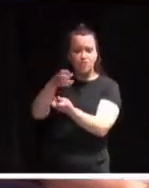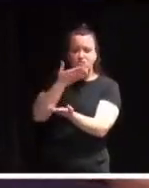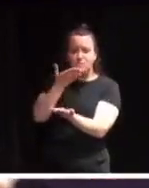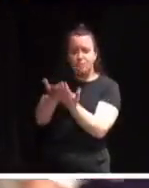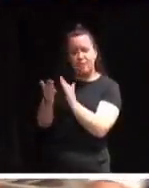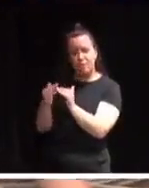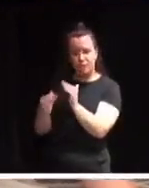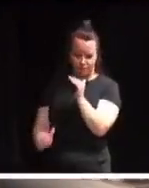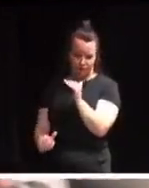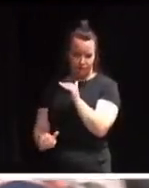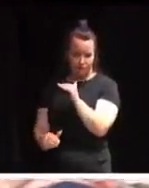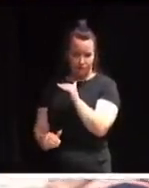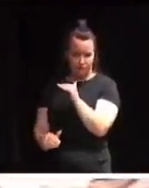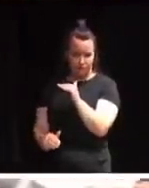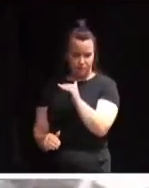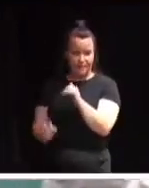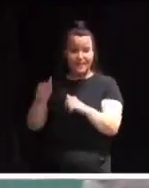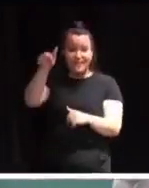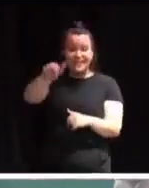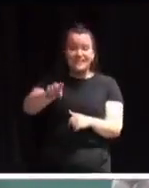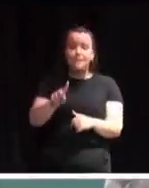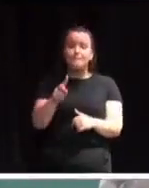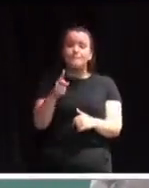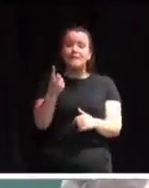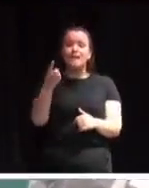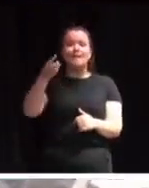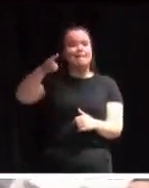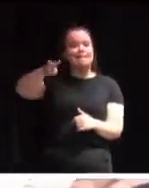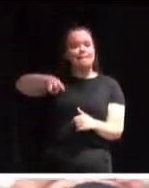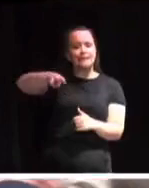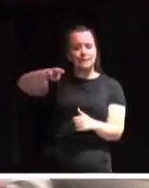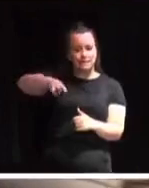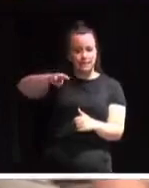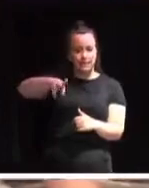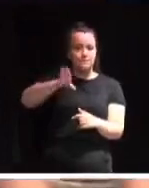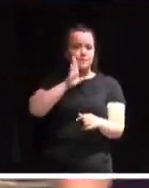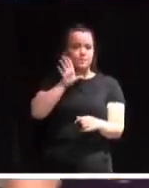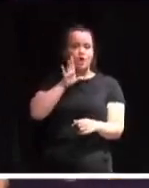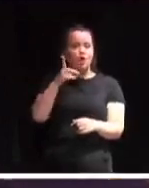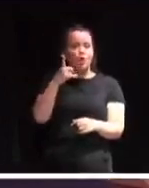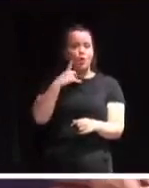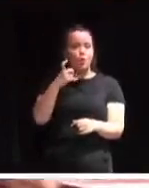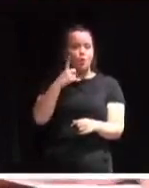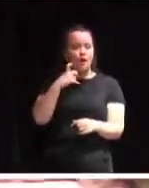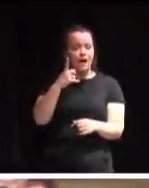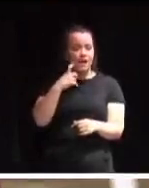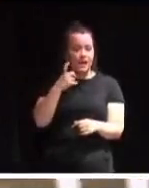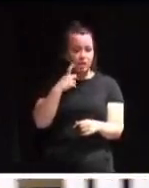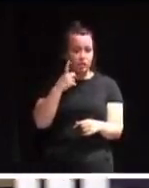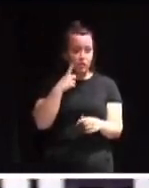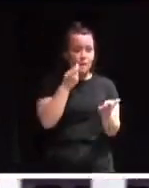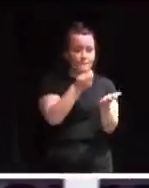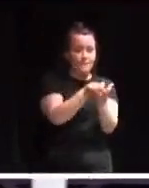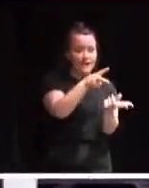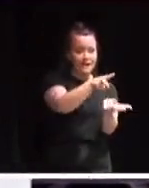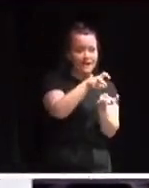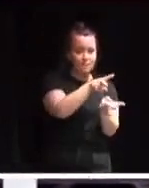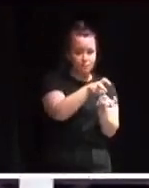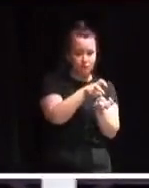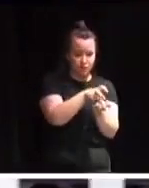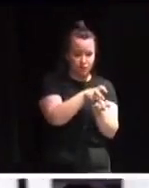compañeras Este primer trimestre del año los banqueros de este país después de pagar el impuesto extraordinario que pusimos